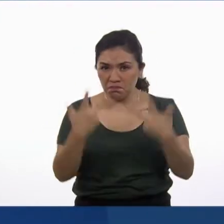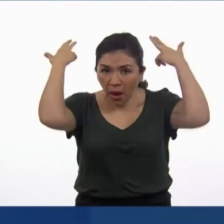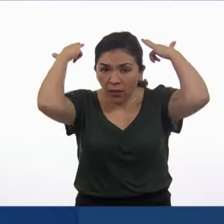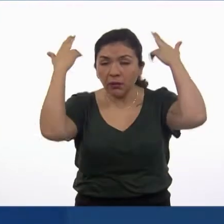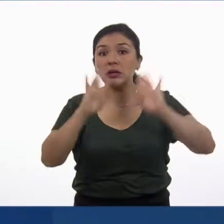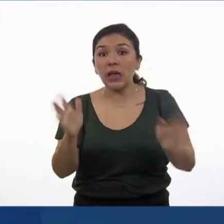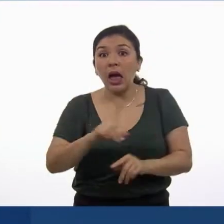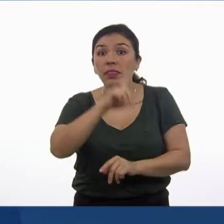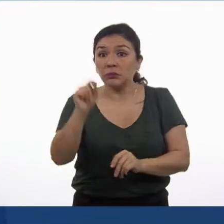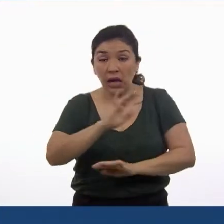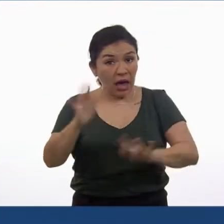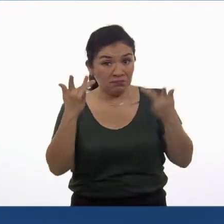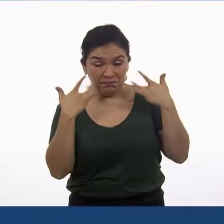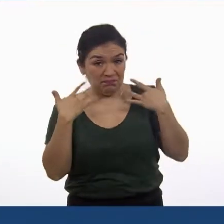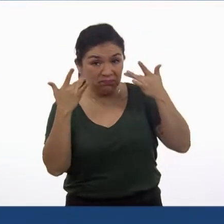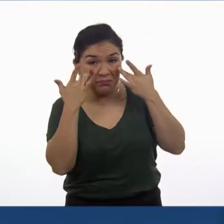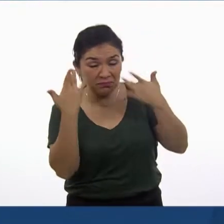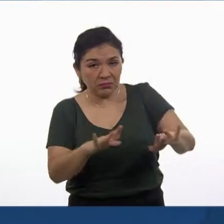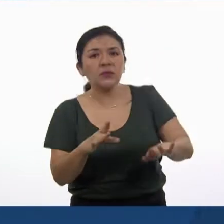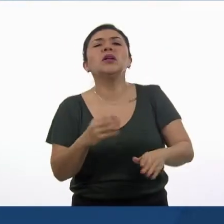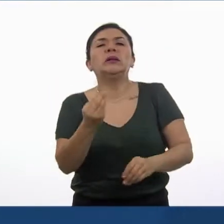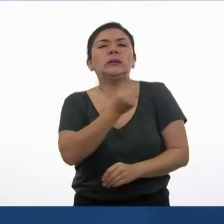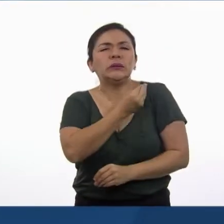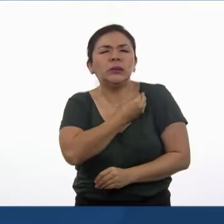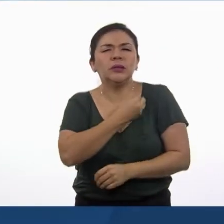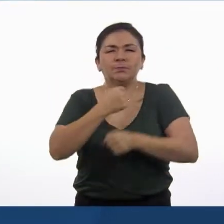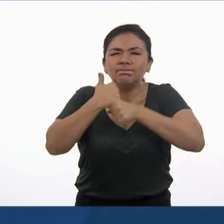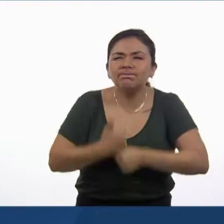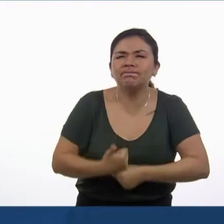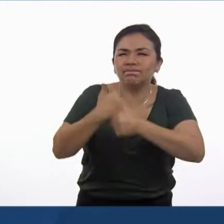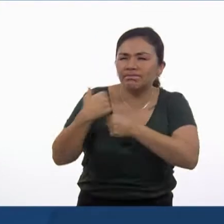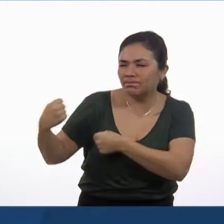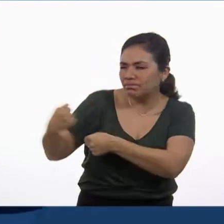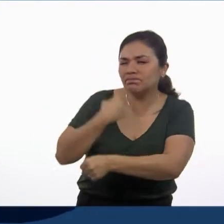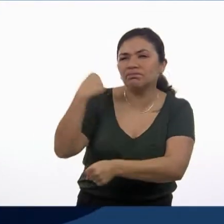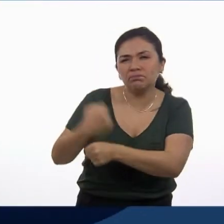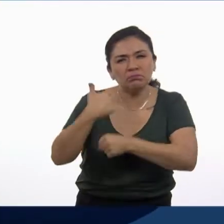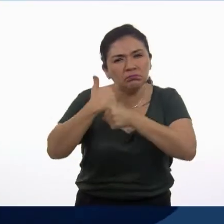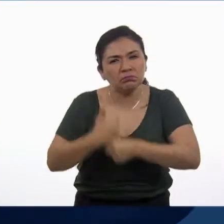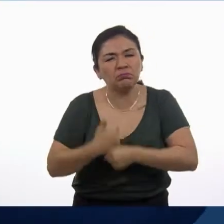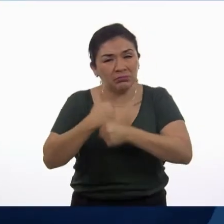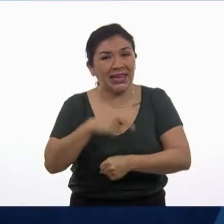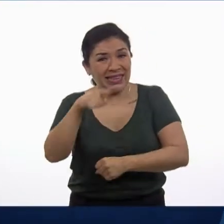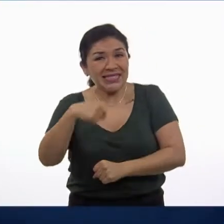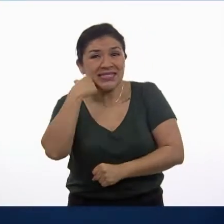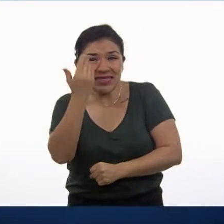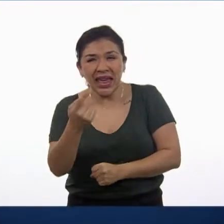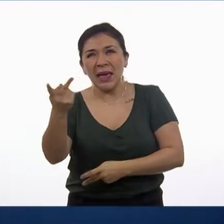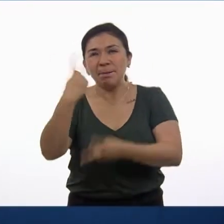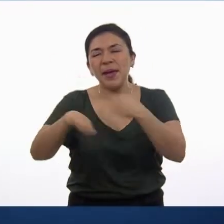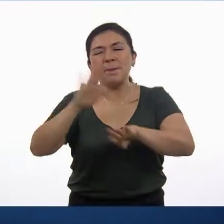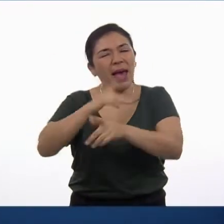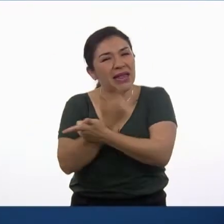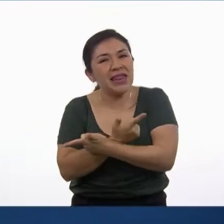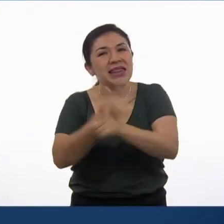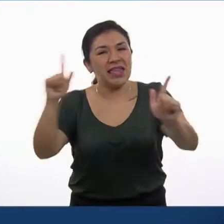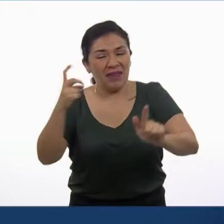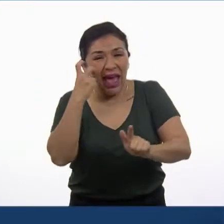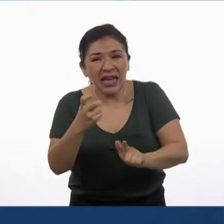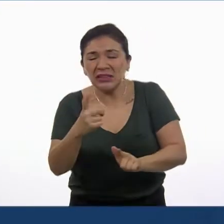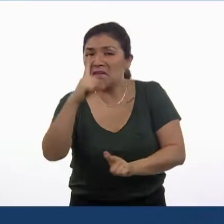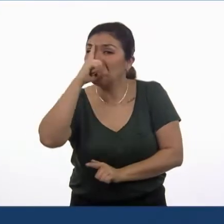y ya emancipado, soporta las pullas de sus torturadores. Tras fallar en su intento de alcanzar la liberación por esos